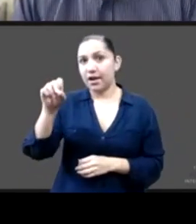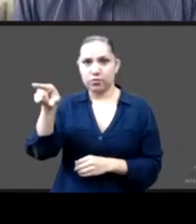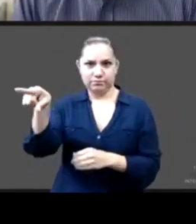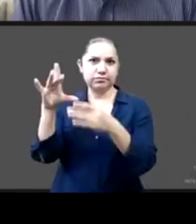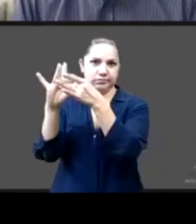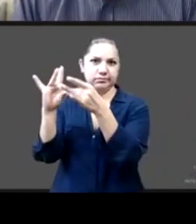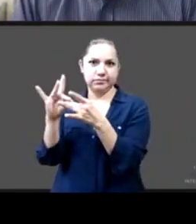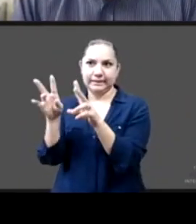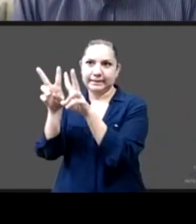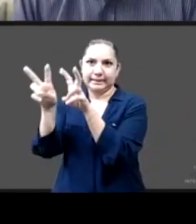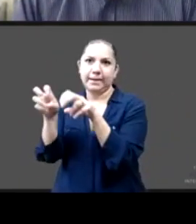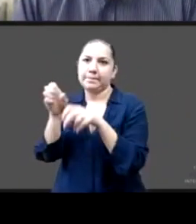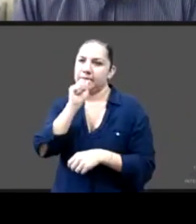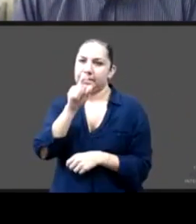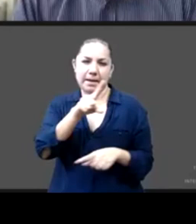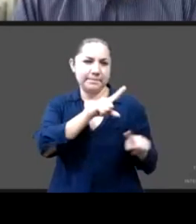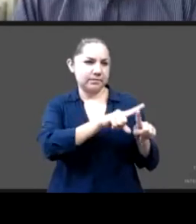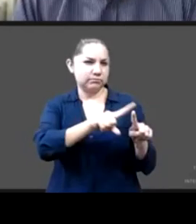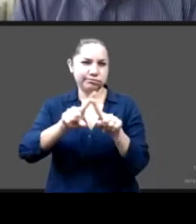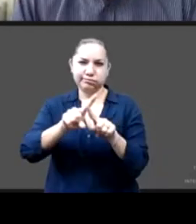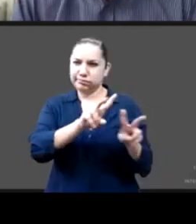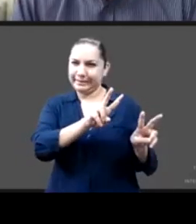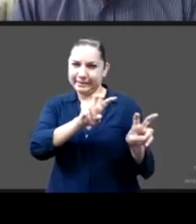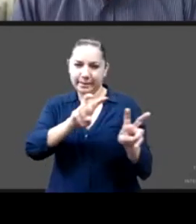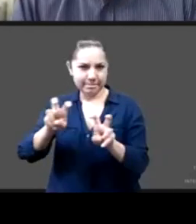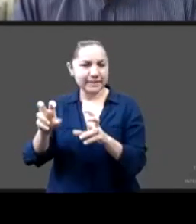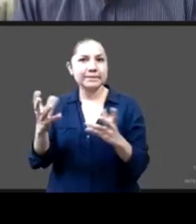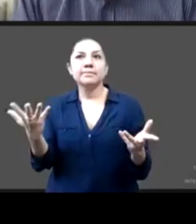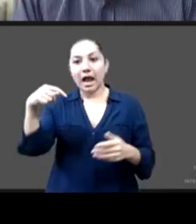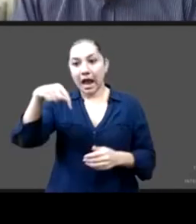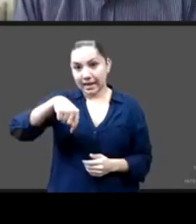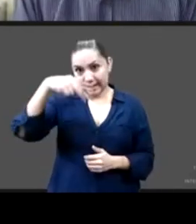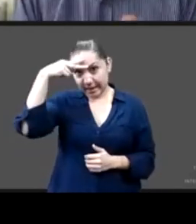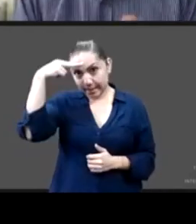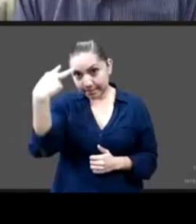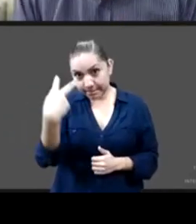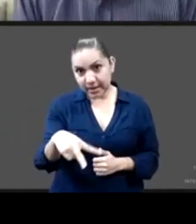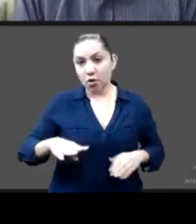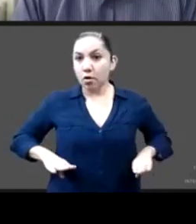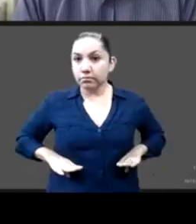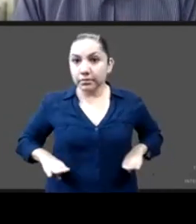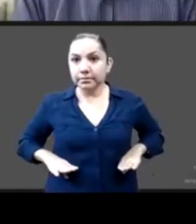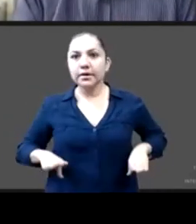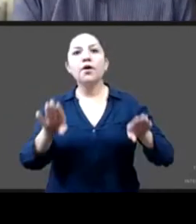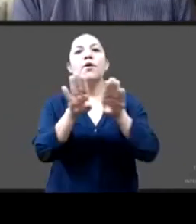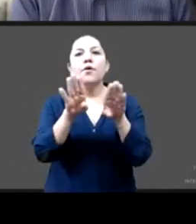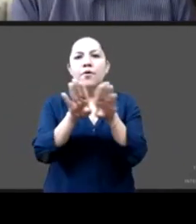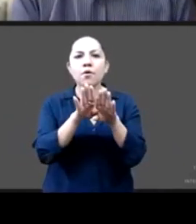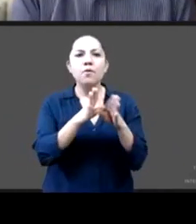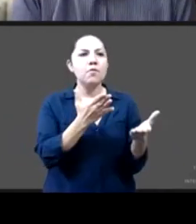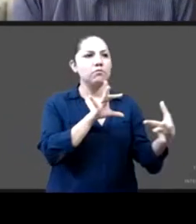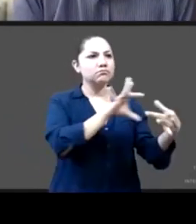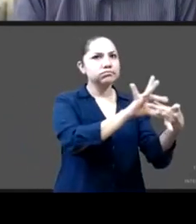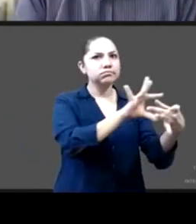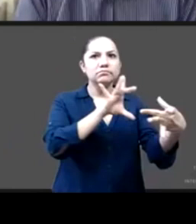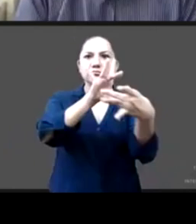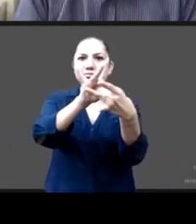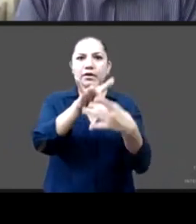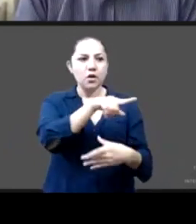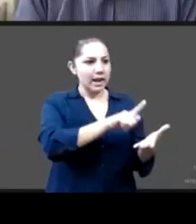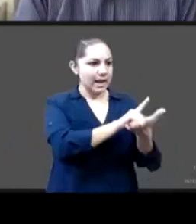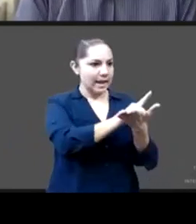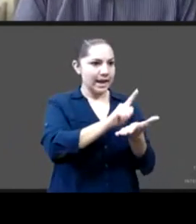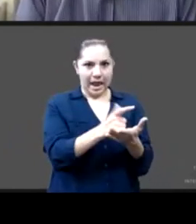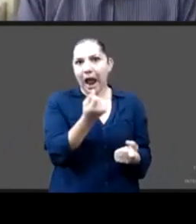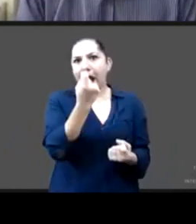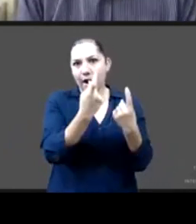más complejas en el Estado mexicano es la articulación. Hablamos hace un rato de los huecos legales en que en algunos se avanza de manera normativa